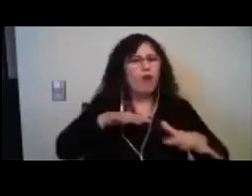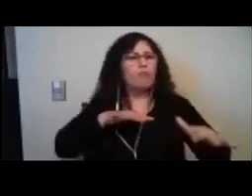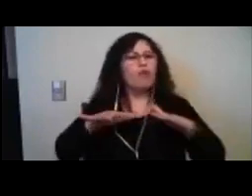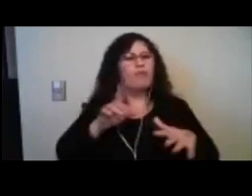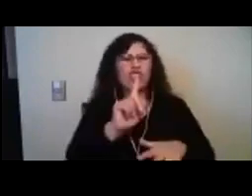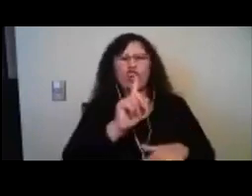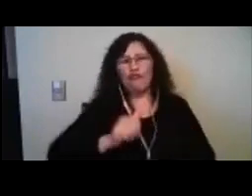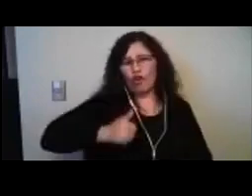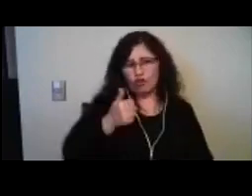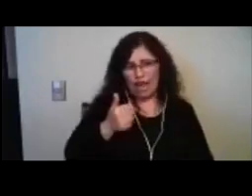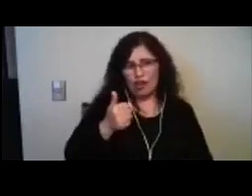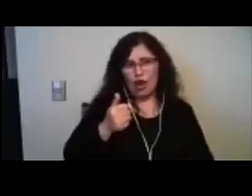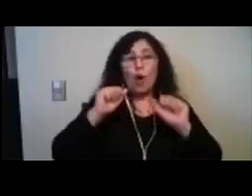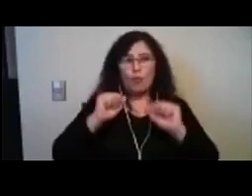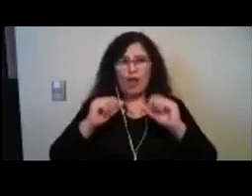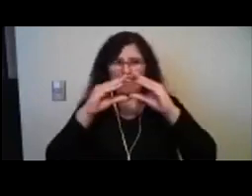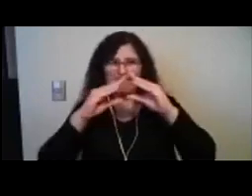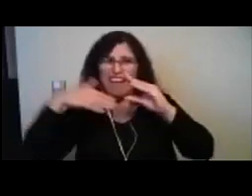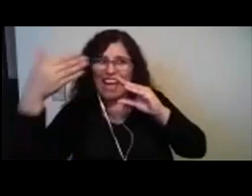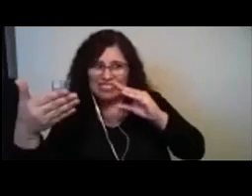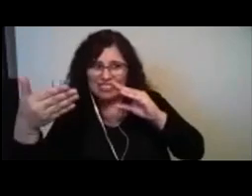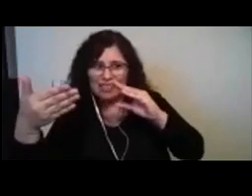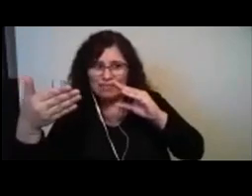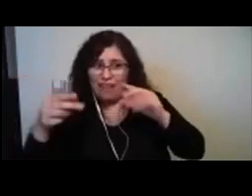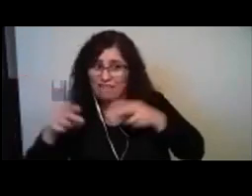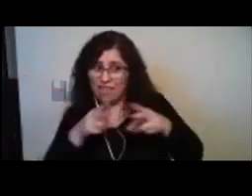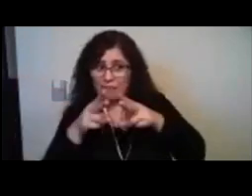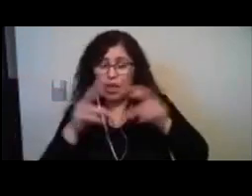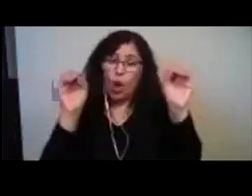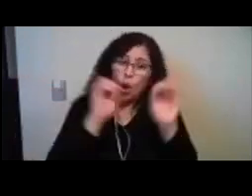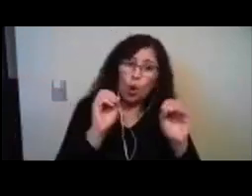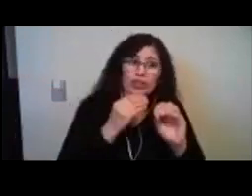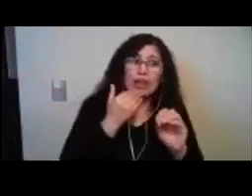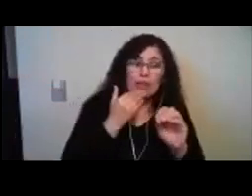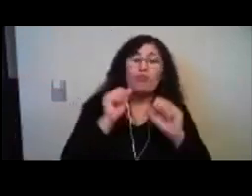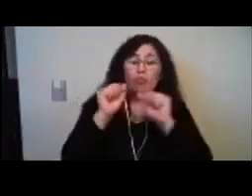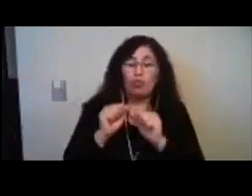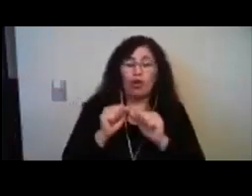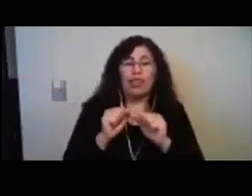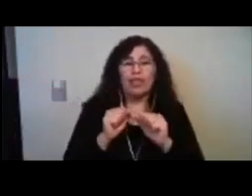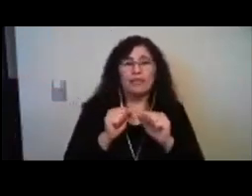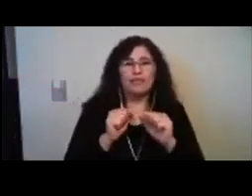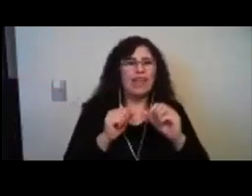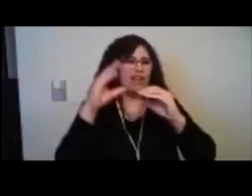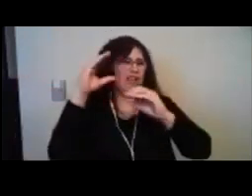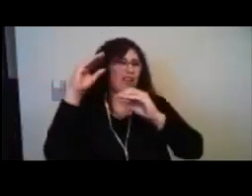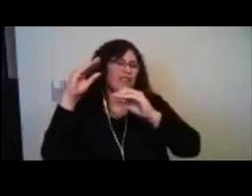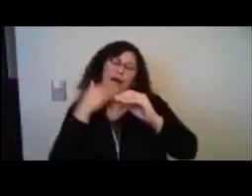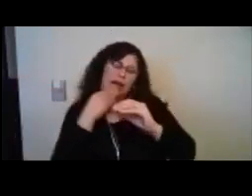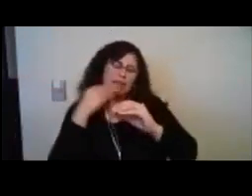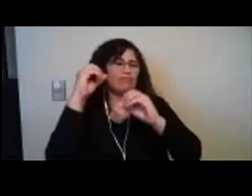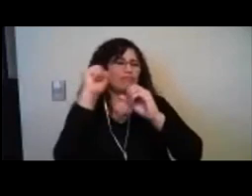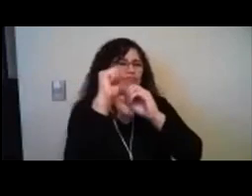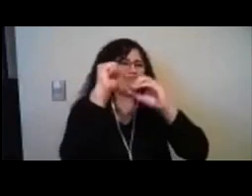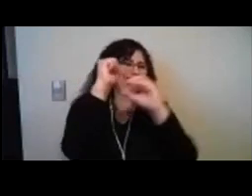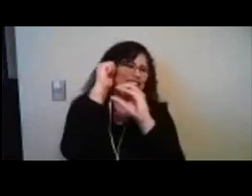de tipo de la vía extrapiramidal, ¿ya? O puede tener un origen cerebeloso, ¿ya? El cerebro también